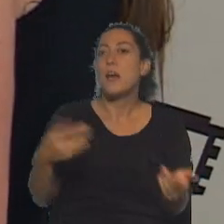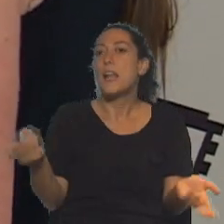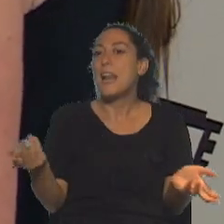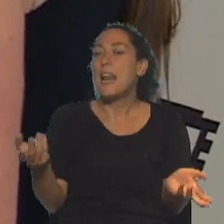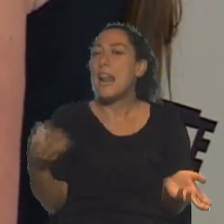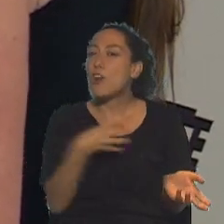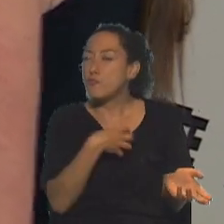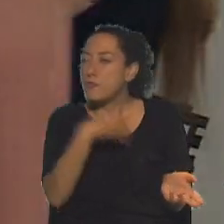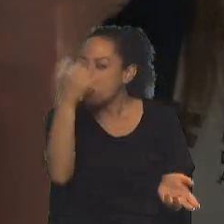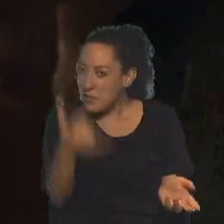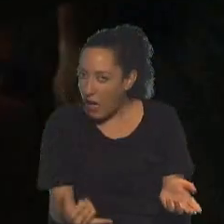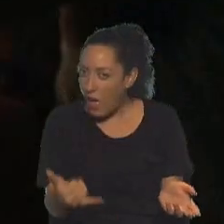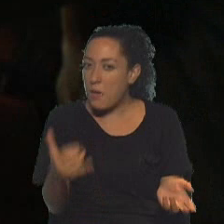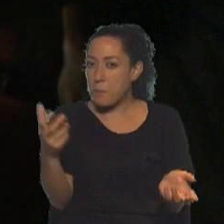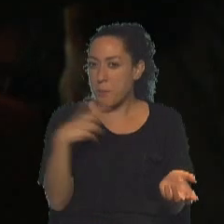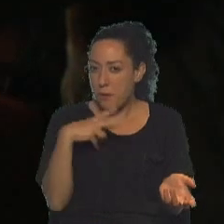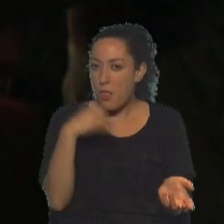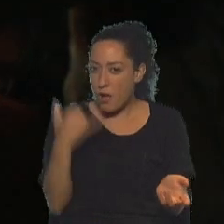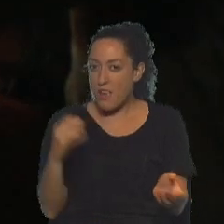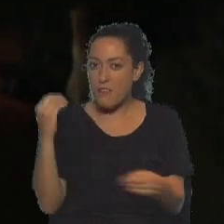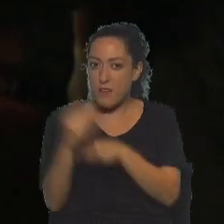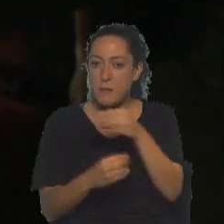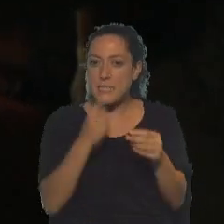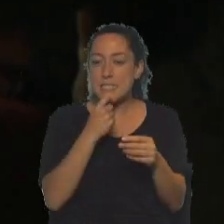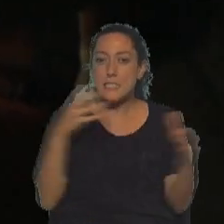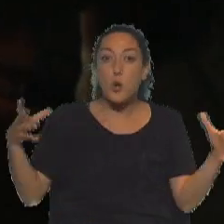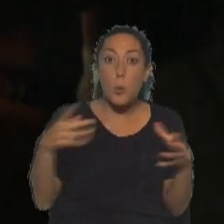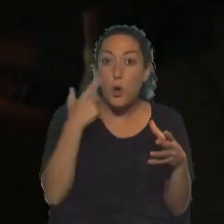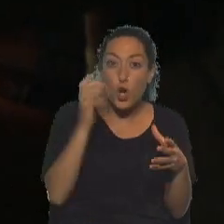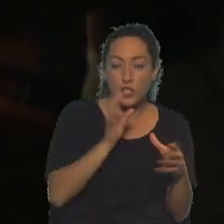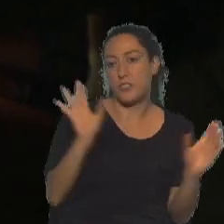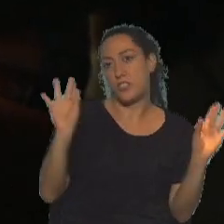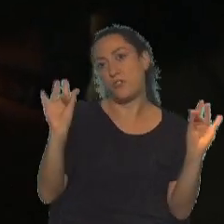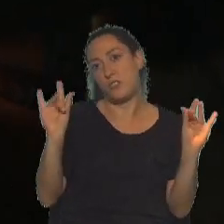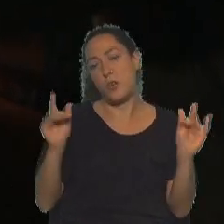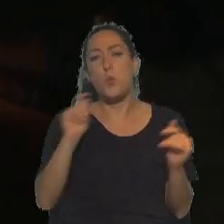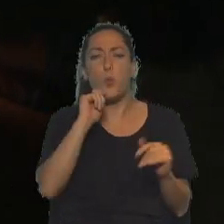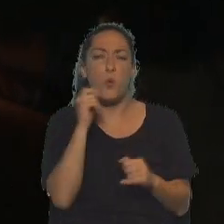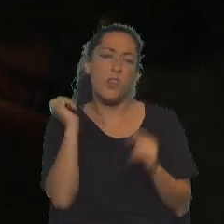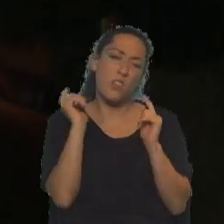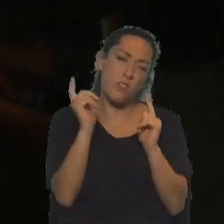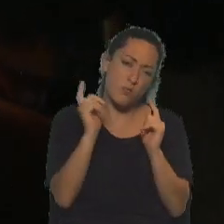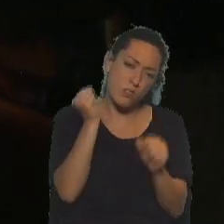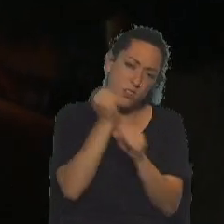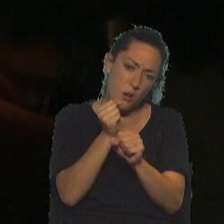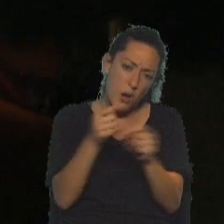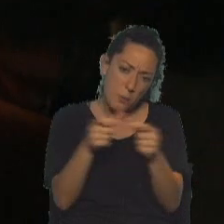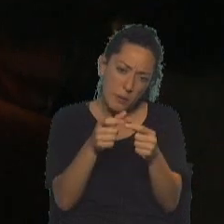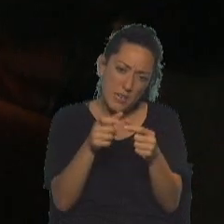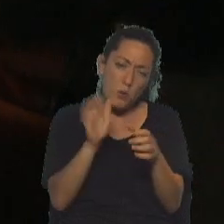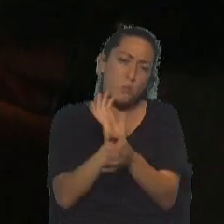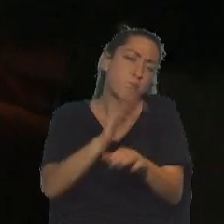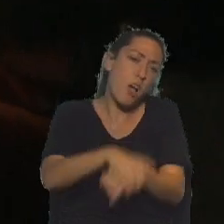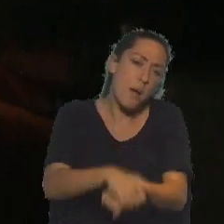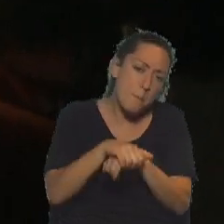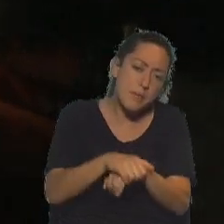que había que trabajar, que creo que en un grupo que no se conoce debe ser muy difícil. Qué lindo, digo, disfrutarlo así, poder trabajar en una película con amigos y